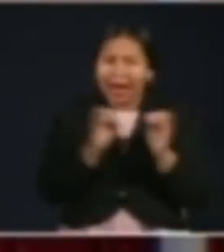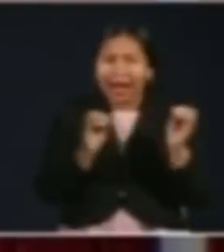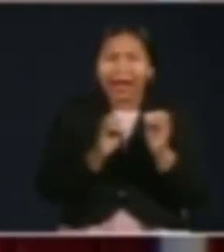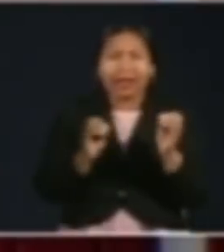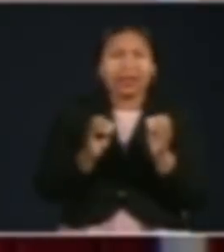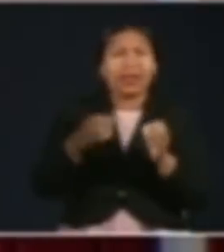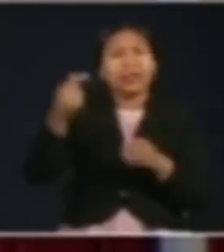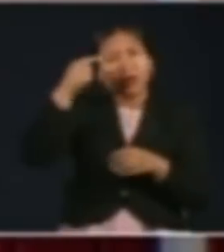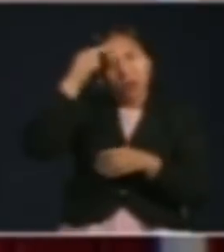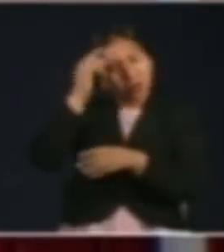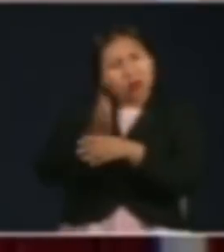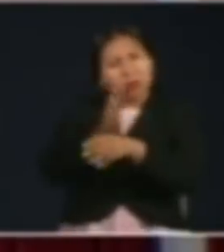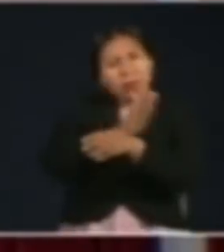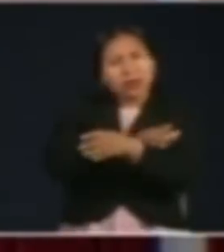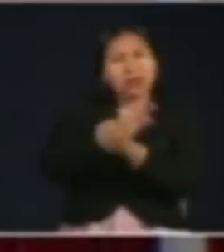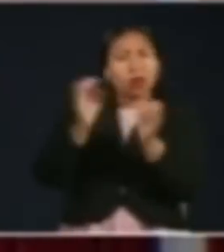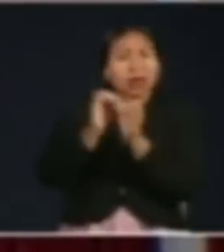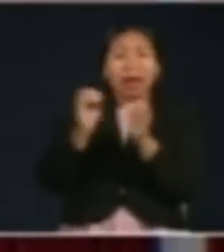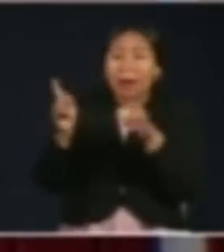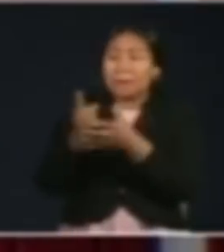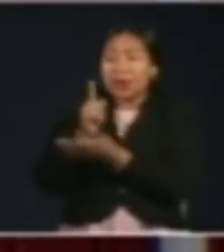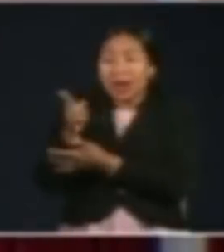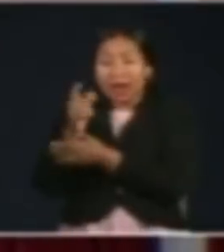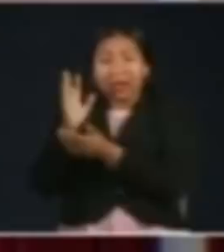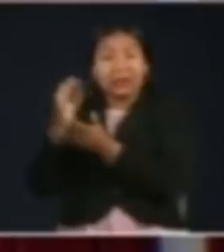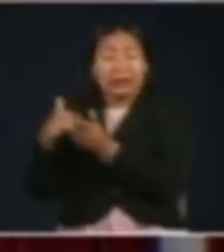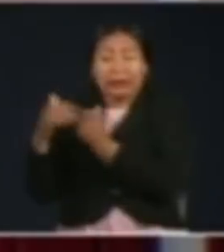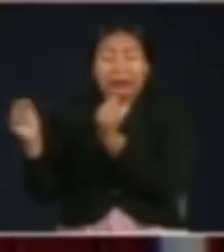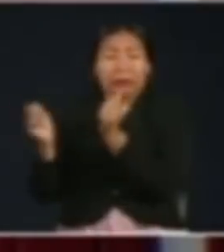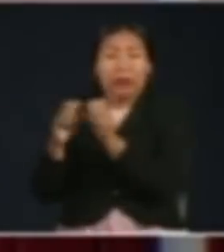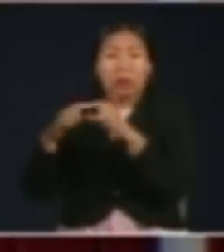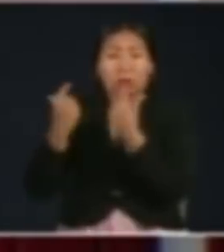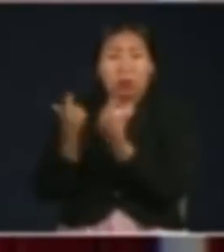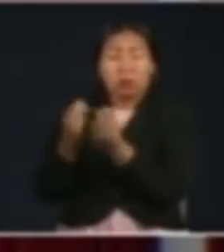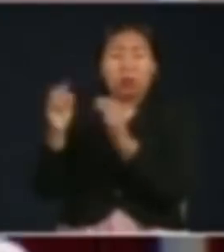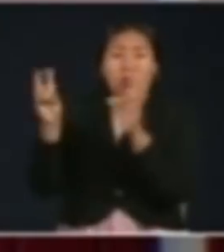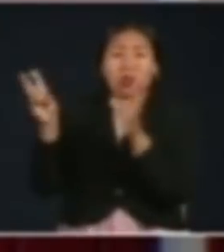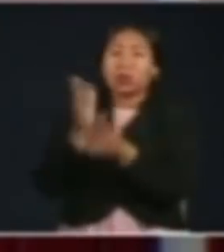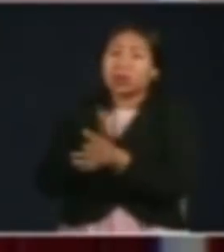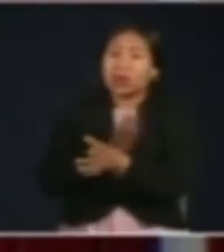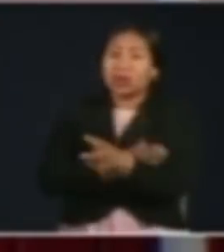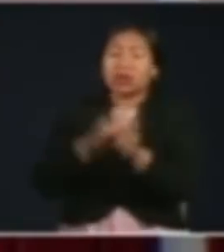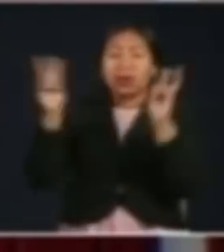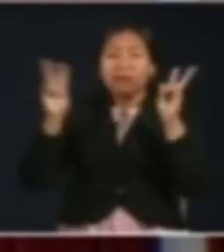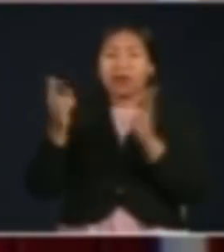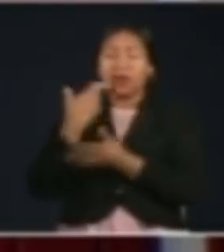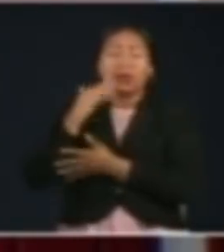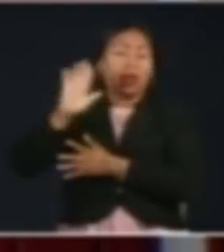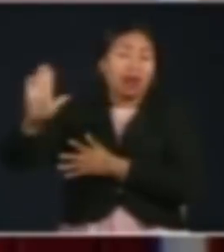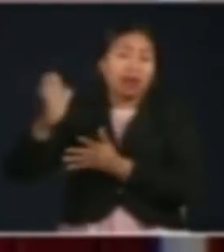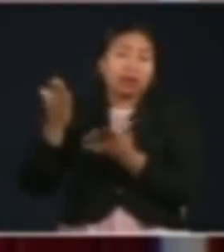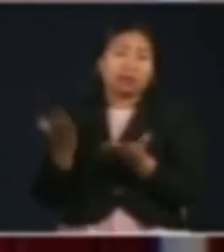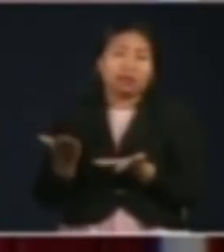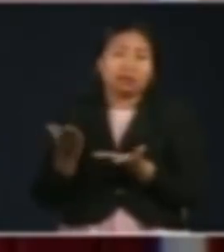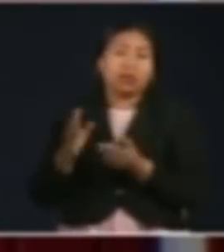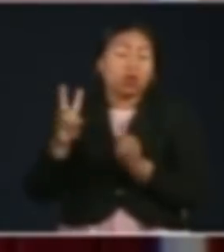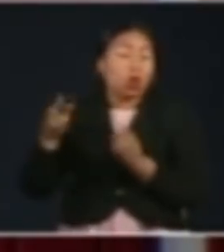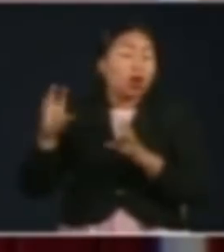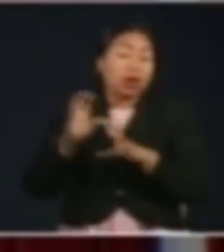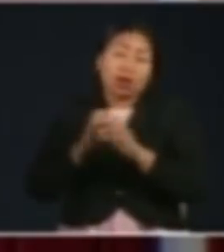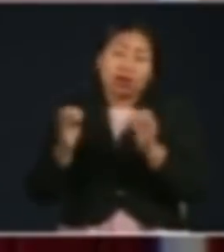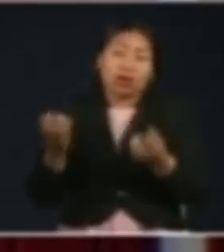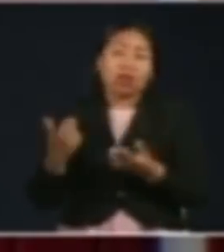encubridora de Juan Carlos Varela y que no los quiso investigar. Y aquí no ha pasado nada.